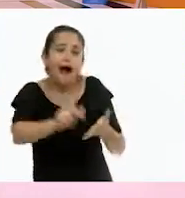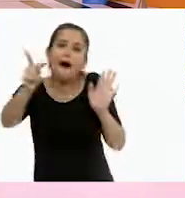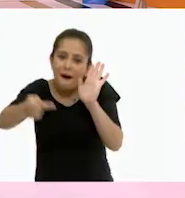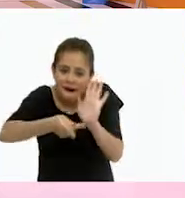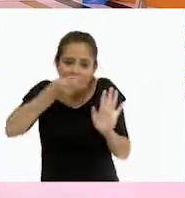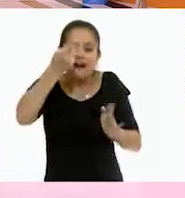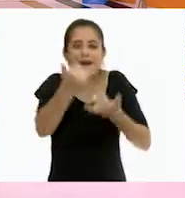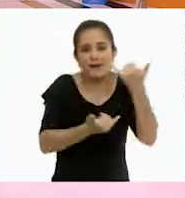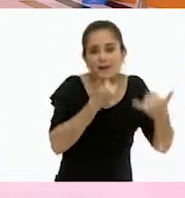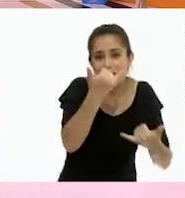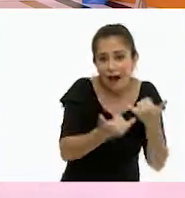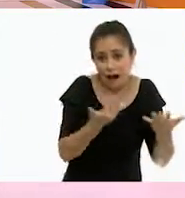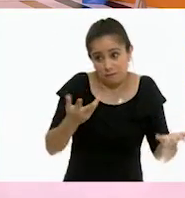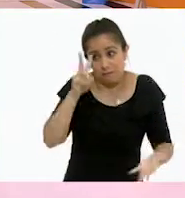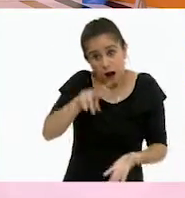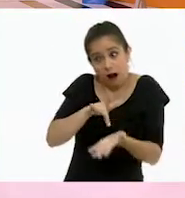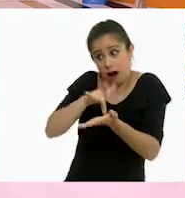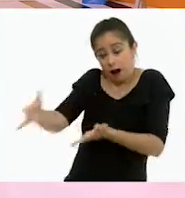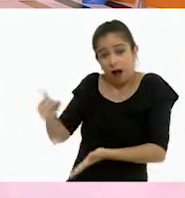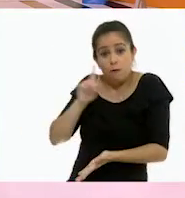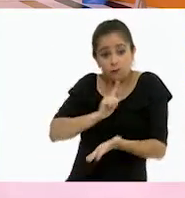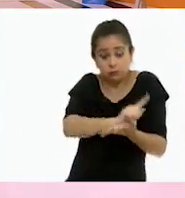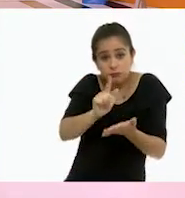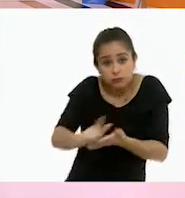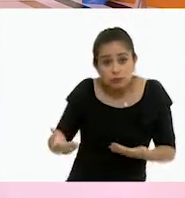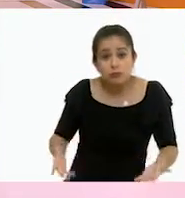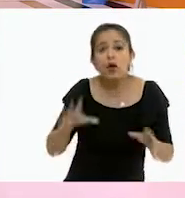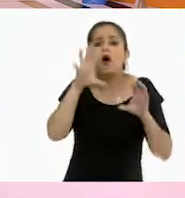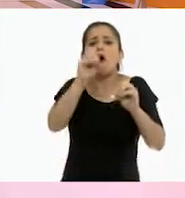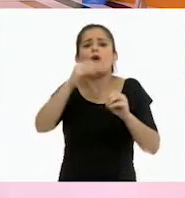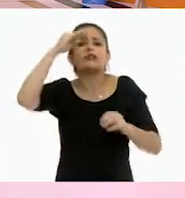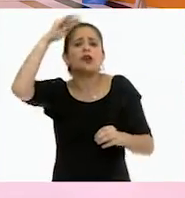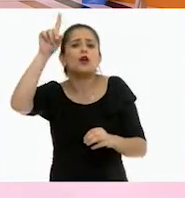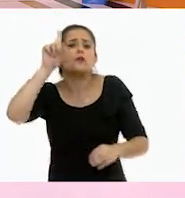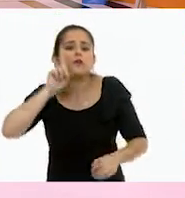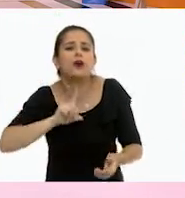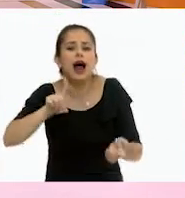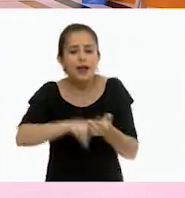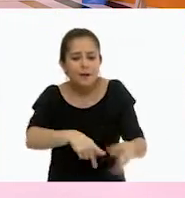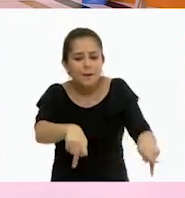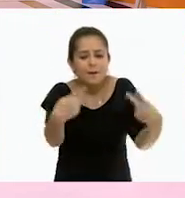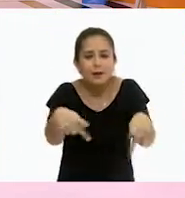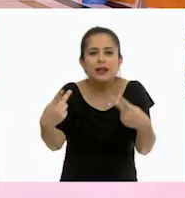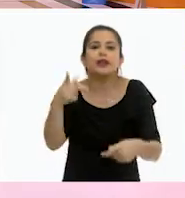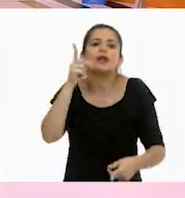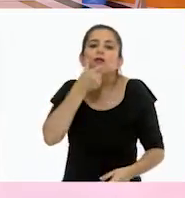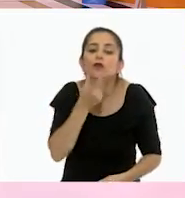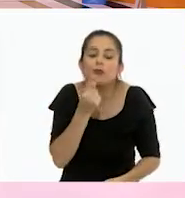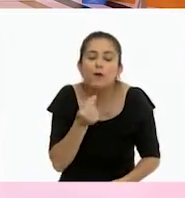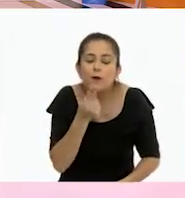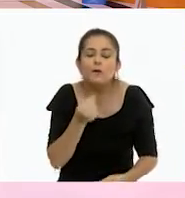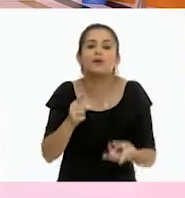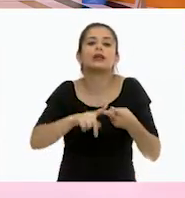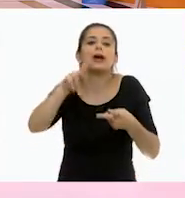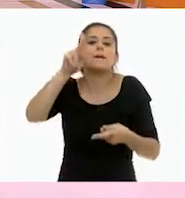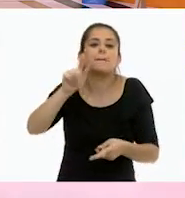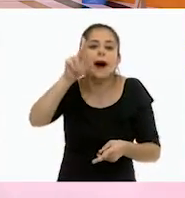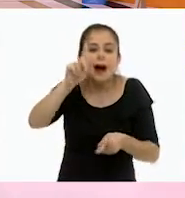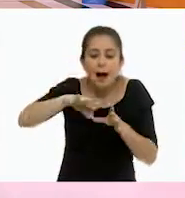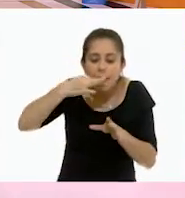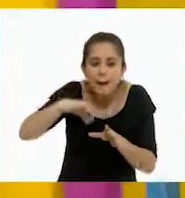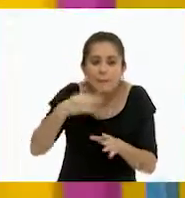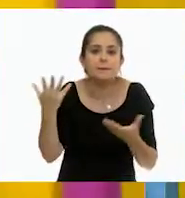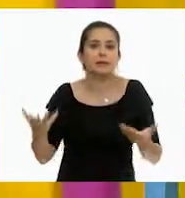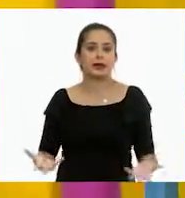jugar. Así que hay que agradecerle. O la señora de la cooperativa, que lleva sí. todos los dulces, las papitas.